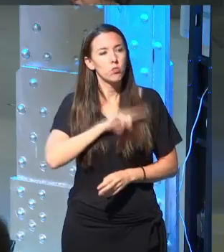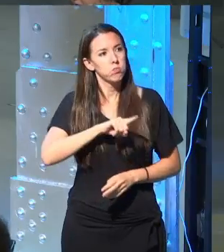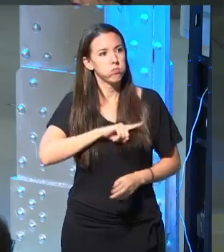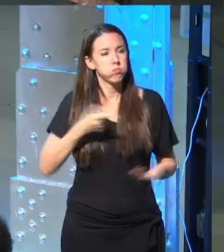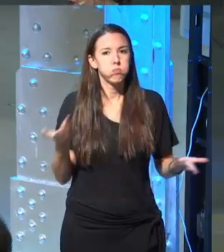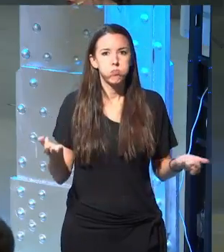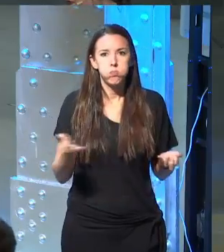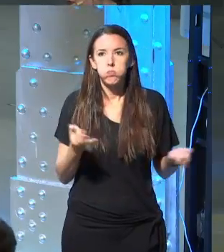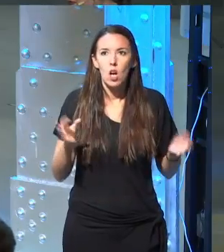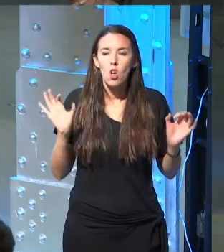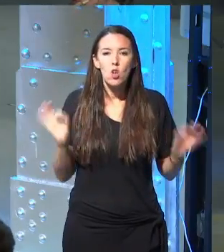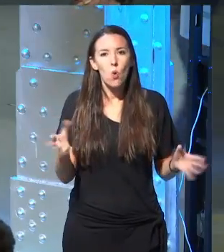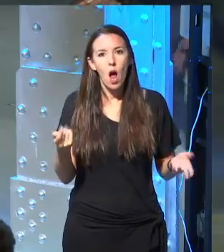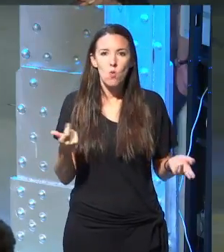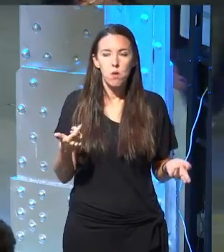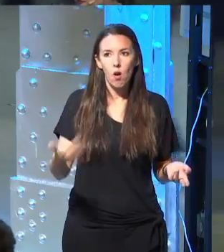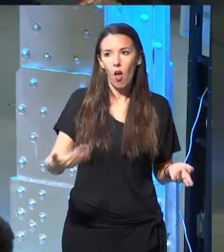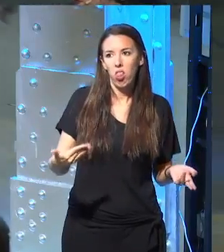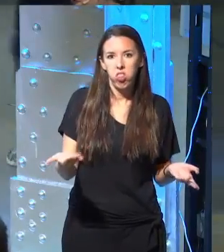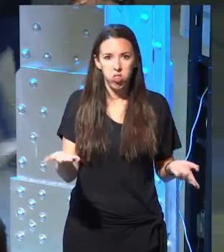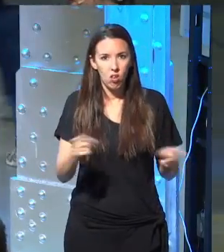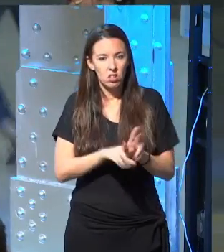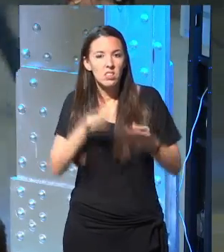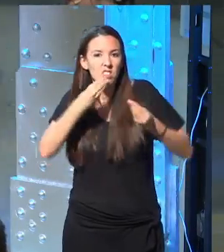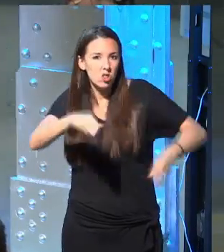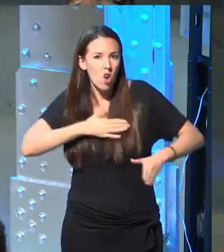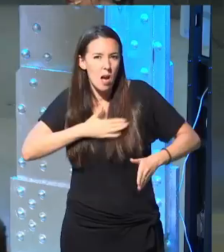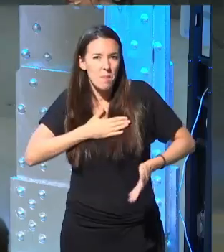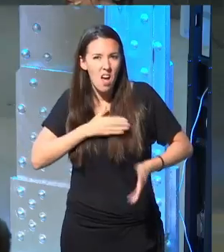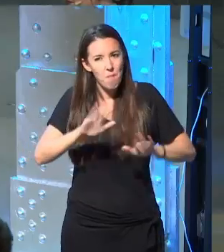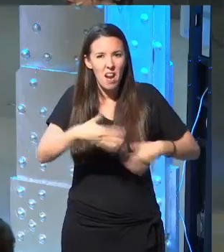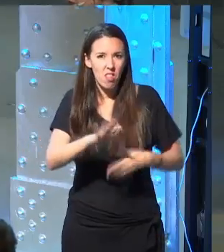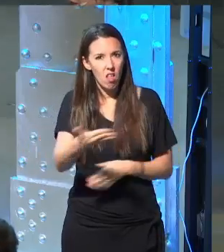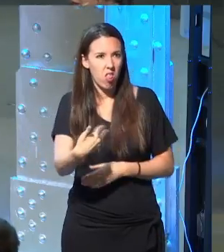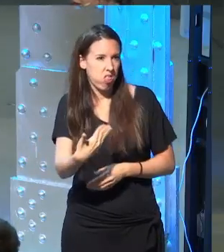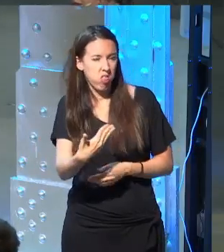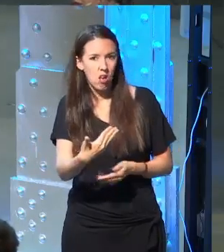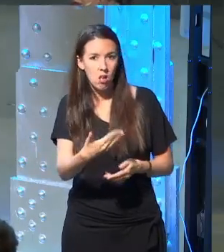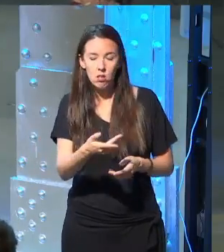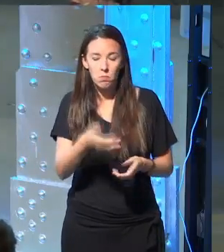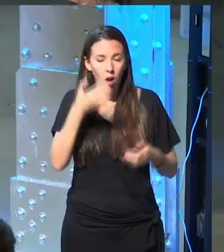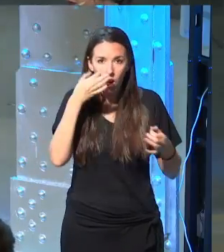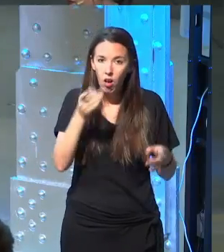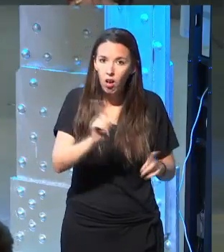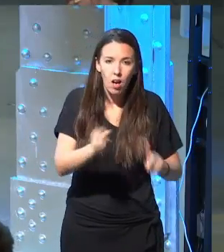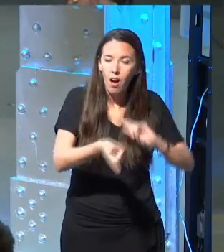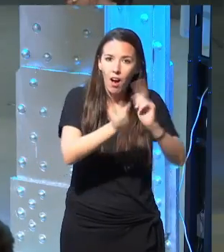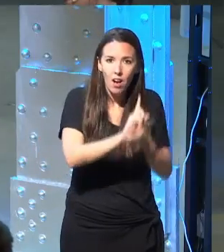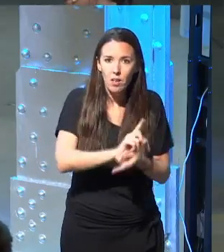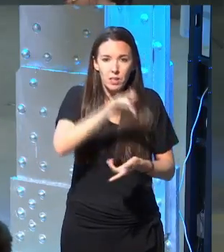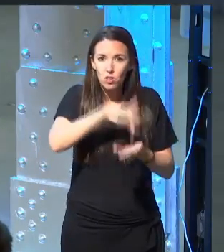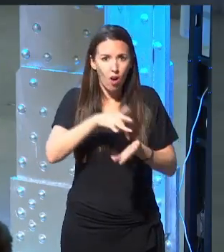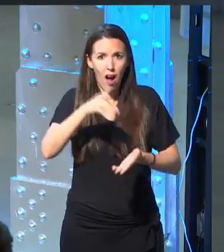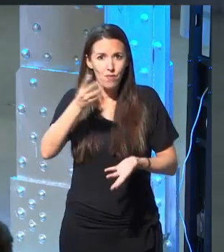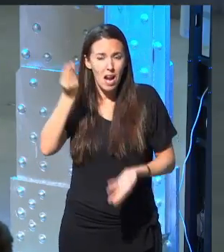sensación de que esto igual iba a desvirtuar un poco de esa que estaba contando, pero enseguida me di cuenta que no, que al contrario, que esto lo que iba a hacer era que